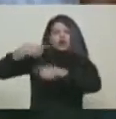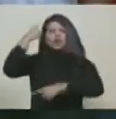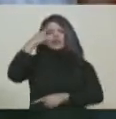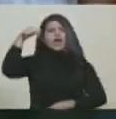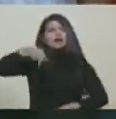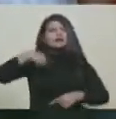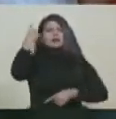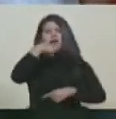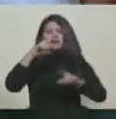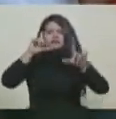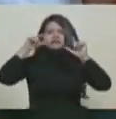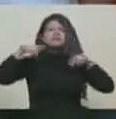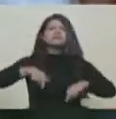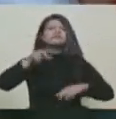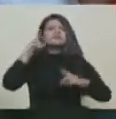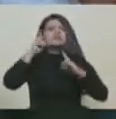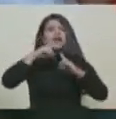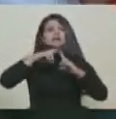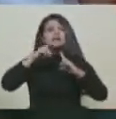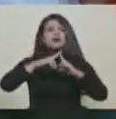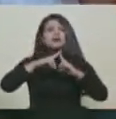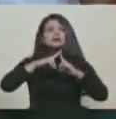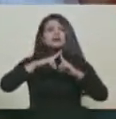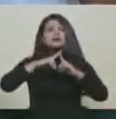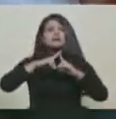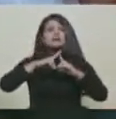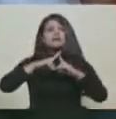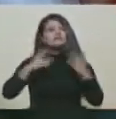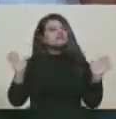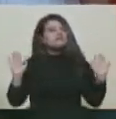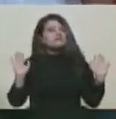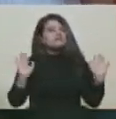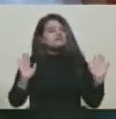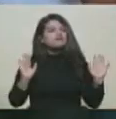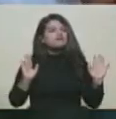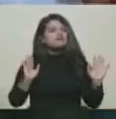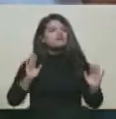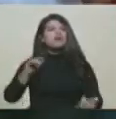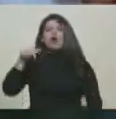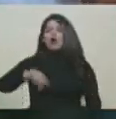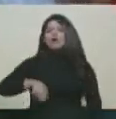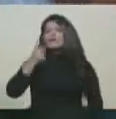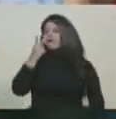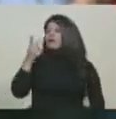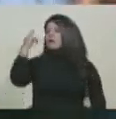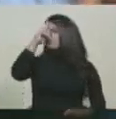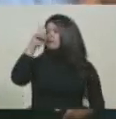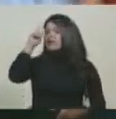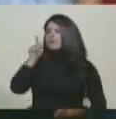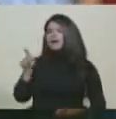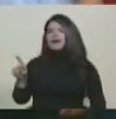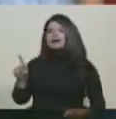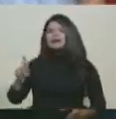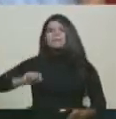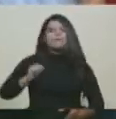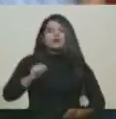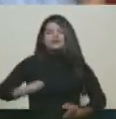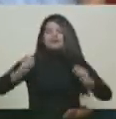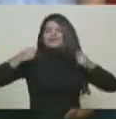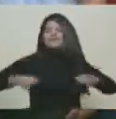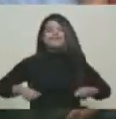estado Táchira. Un día vemos nosotros a Vilma Mora de policía.